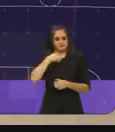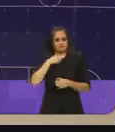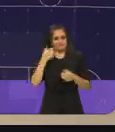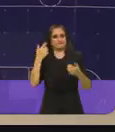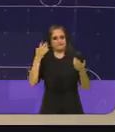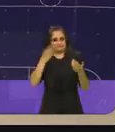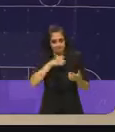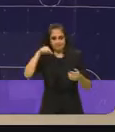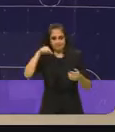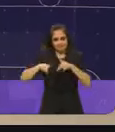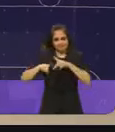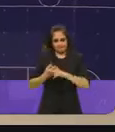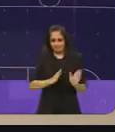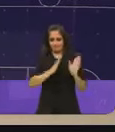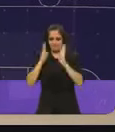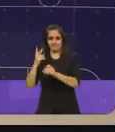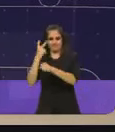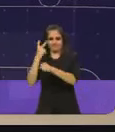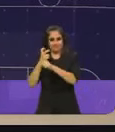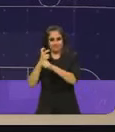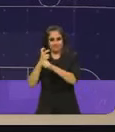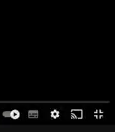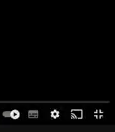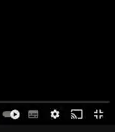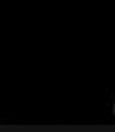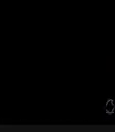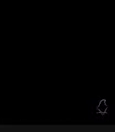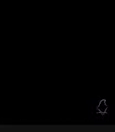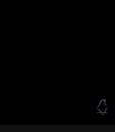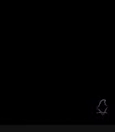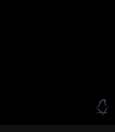este bloque y además qué bueno que me tocan cuatro minutos